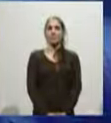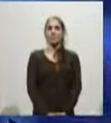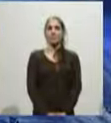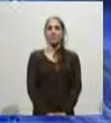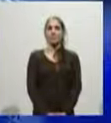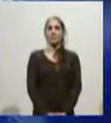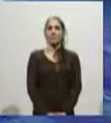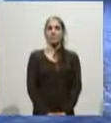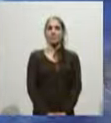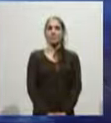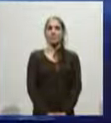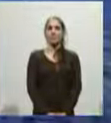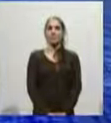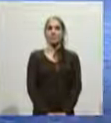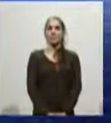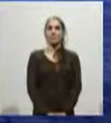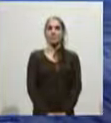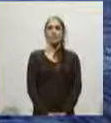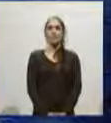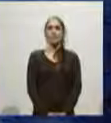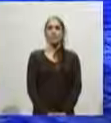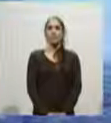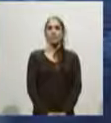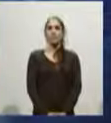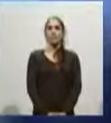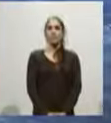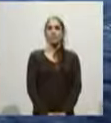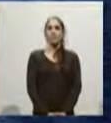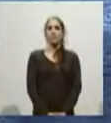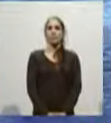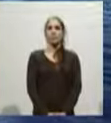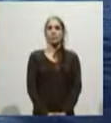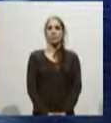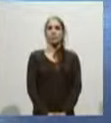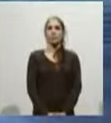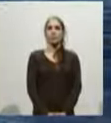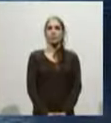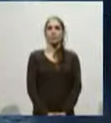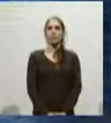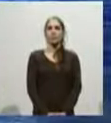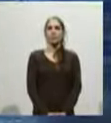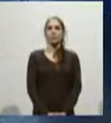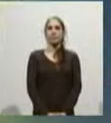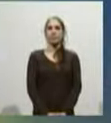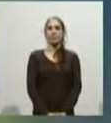hacia ti, cuenta atrás, voy a despegar solo por ti. Mi planeta voy a